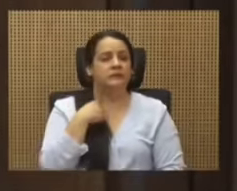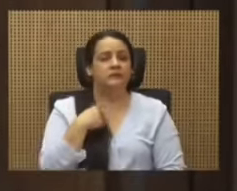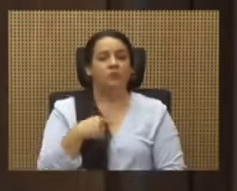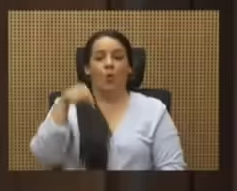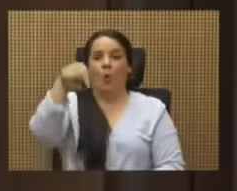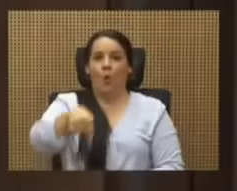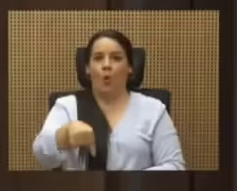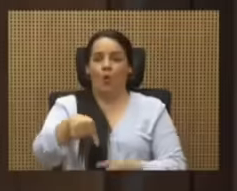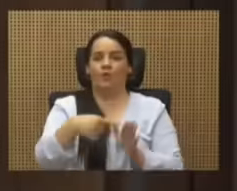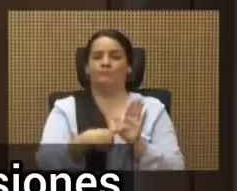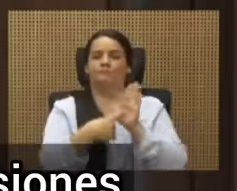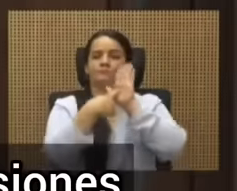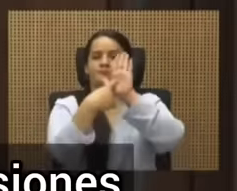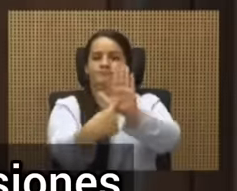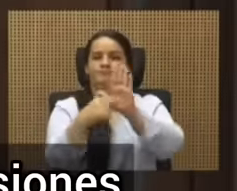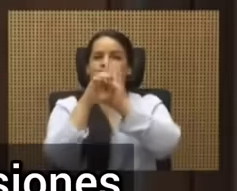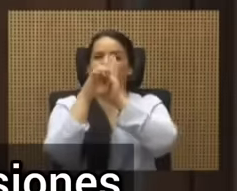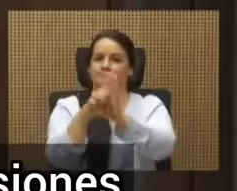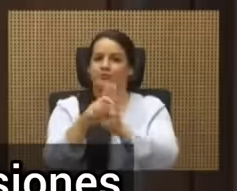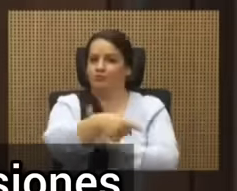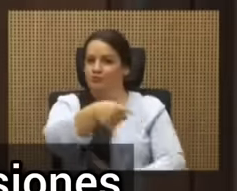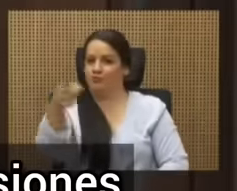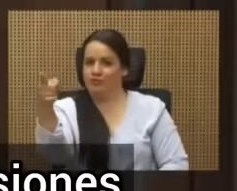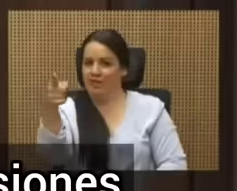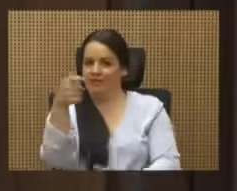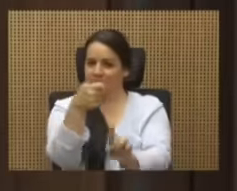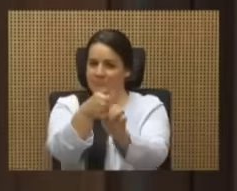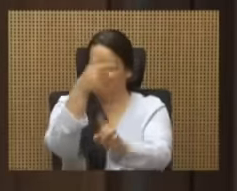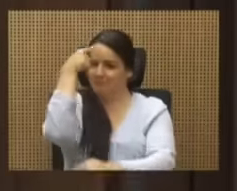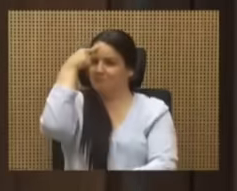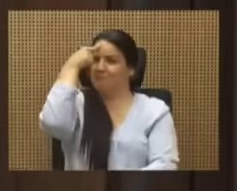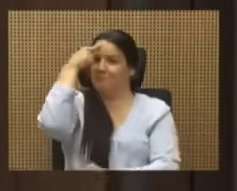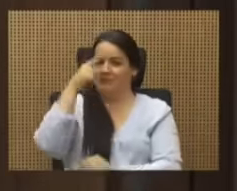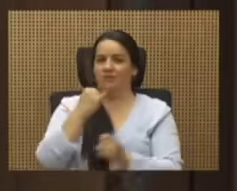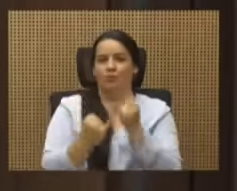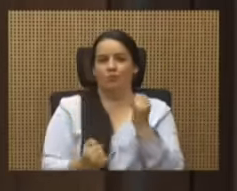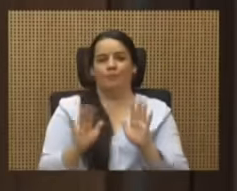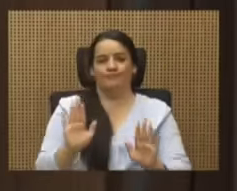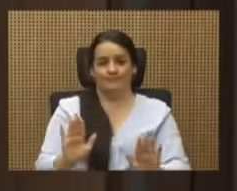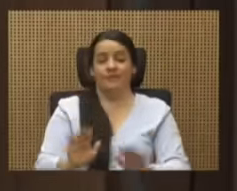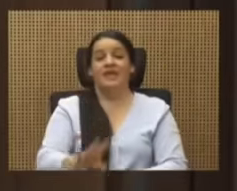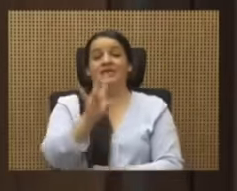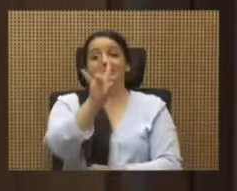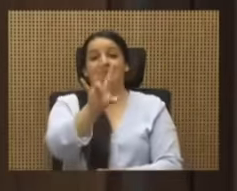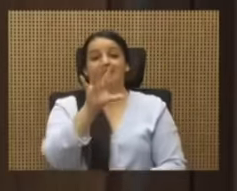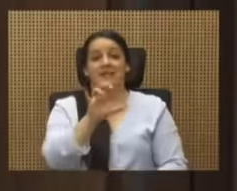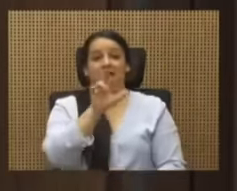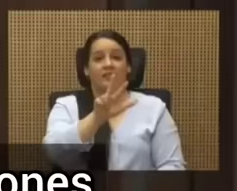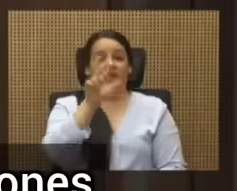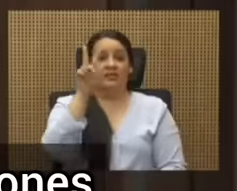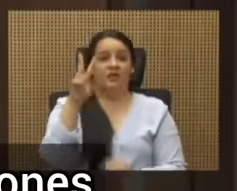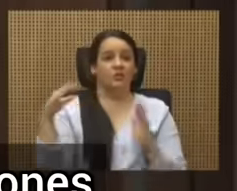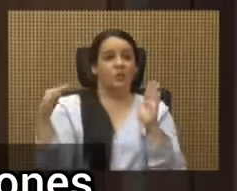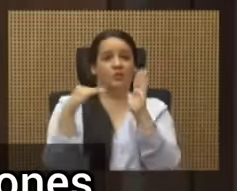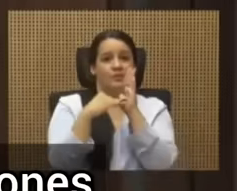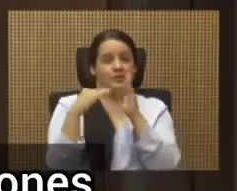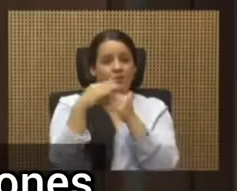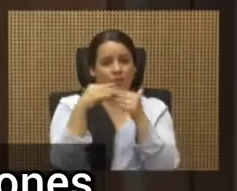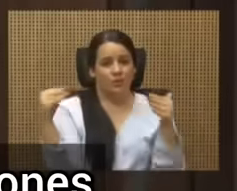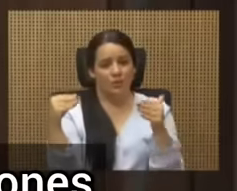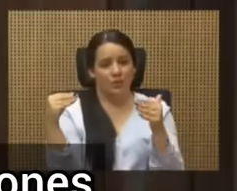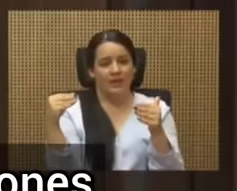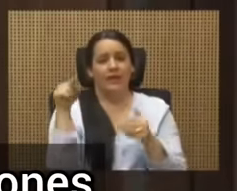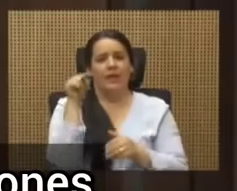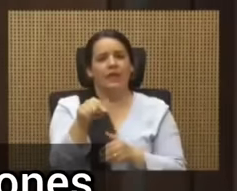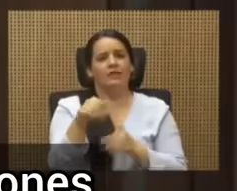voy a dar un ejemplo para que ustedes saquen sus propias conclusiones. 732 mil dólares, esto